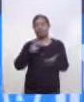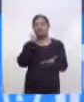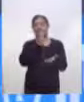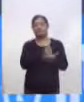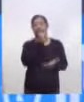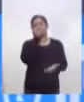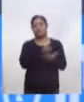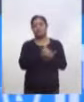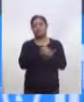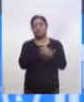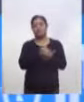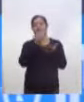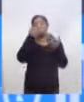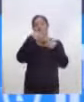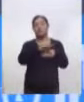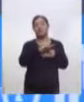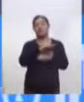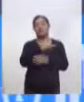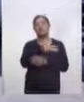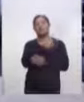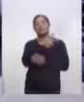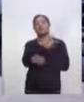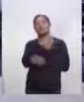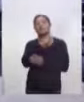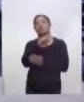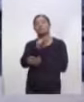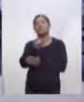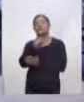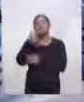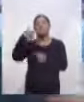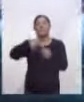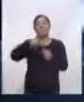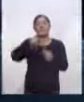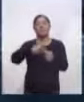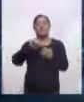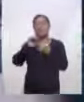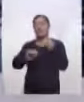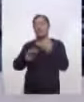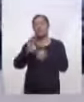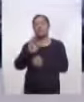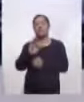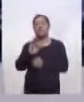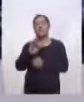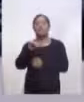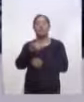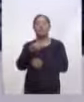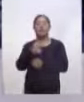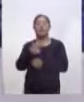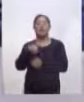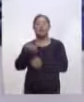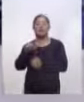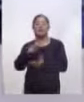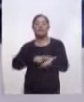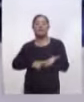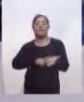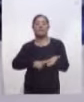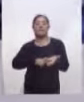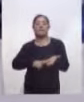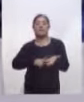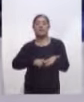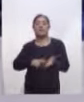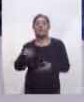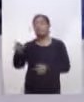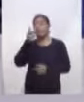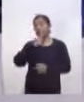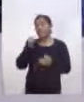impuesto especial sobre producto y servicios para la gasolina menor a 91 octanos, conocida como Magna. La dependencia detalló que también